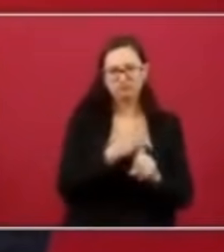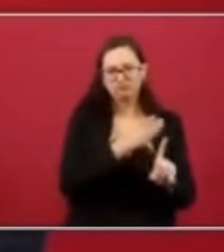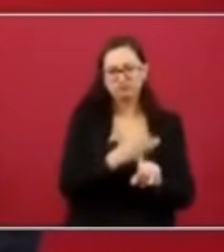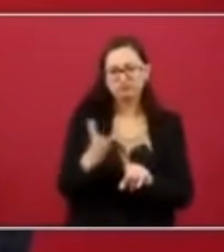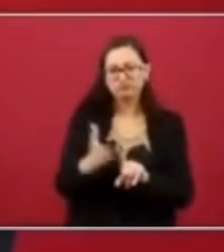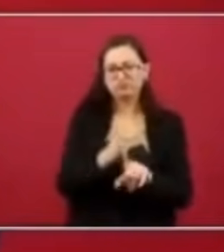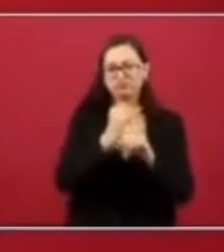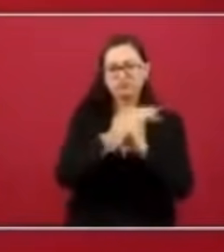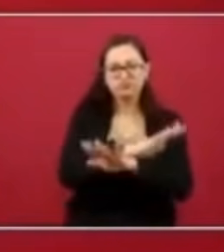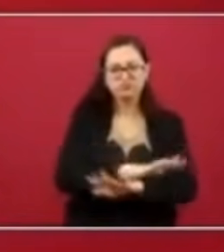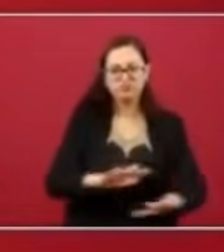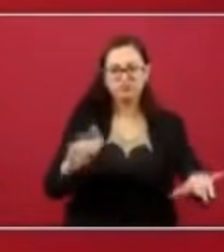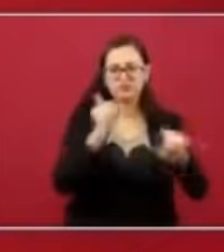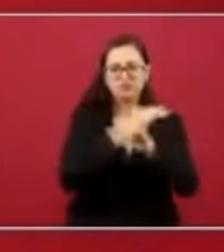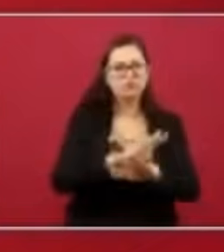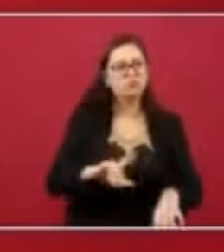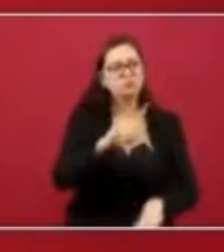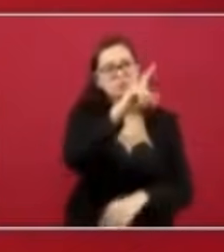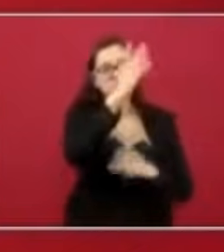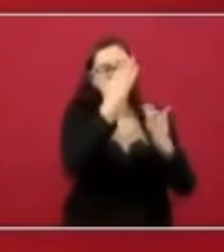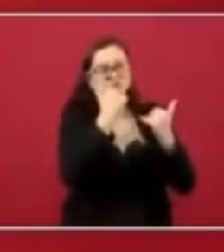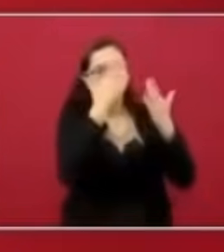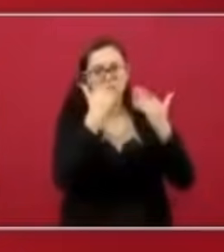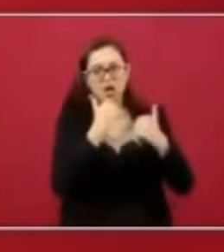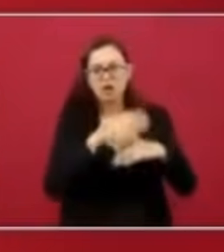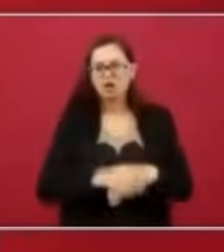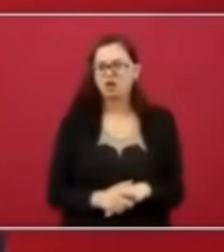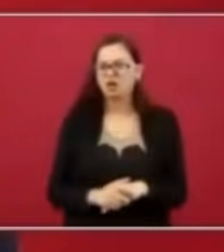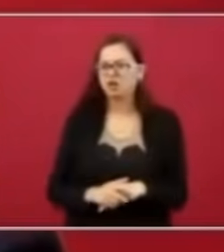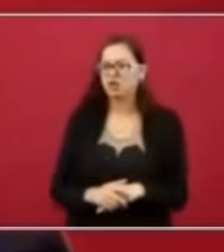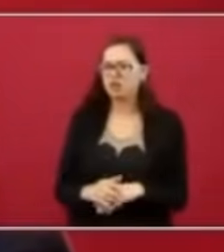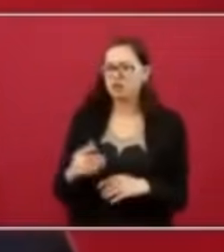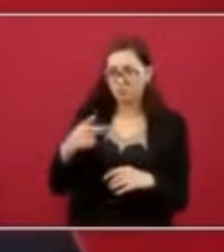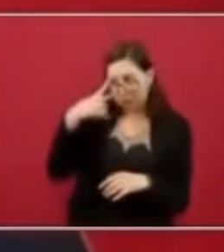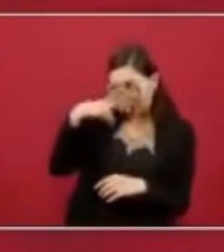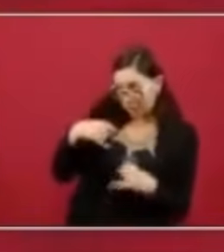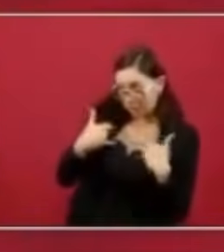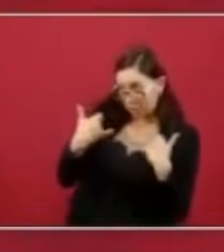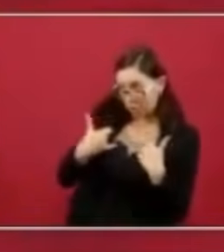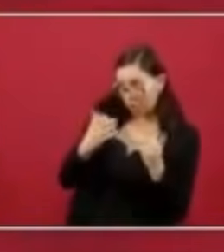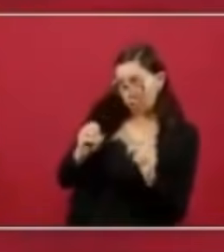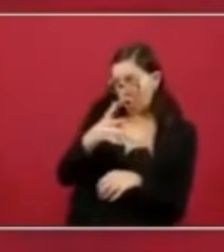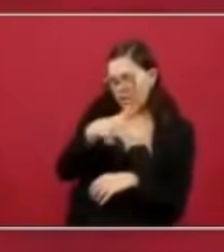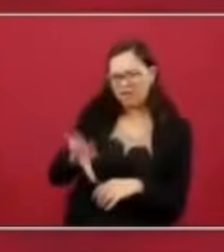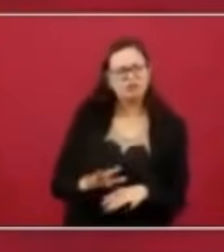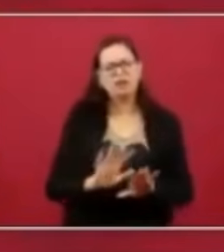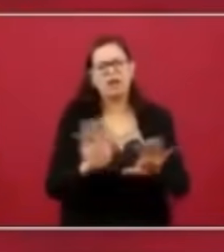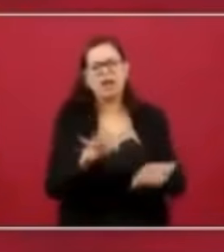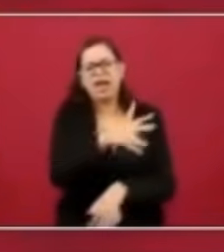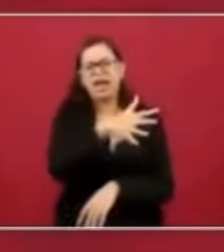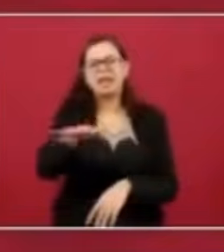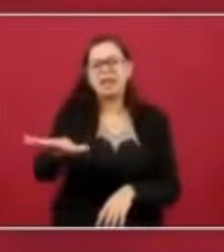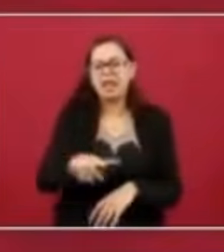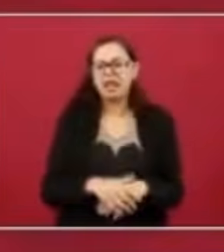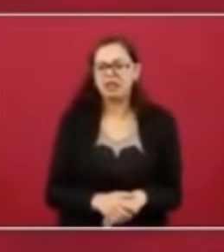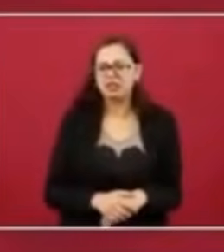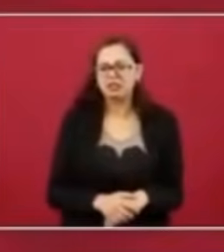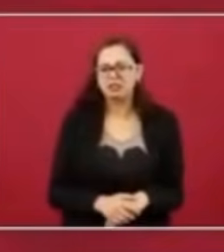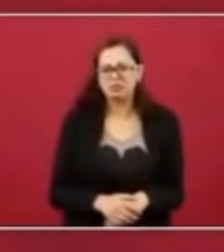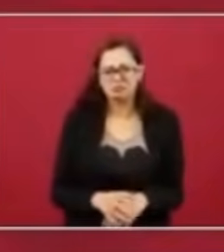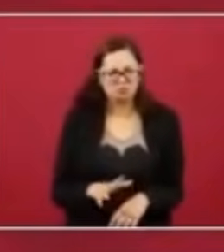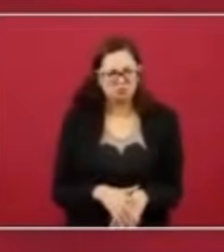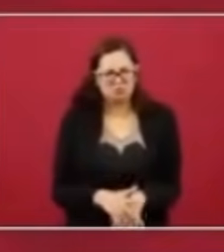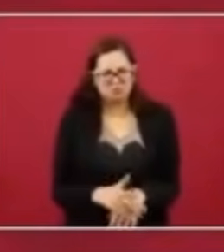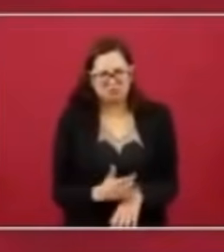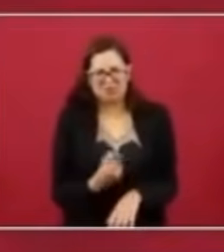jóvenes, que no existe. ¿Mexicanos o jóvenes en general? No, en general. Okay. O sea, ¿por qué? Dice, ¿qué